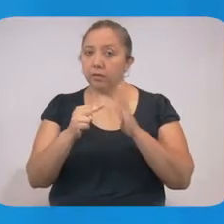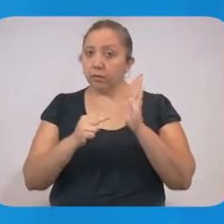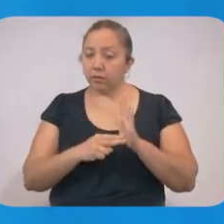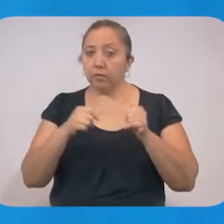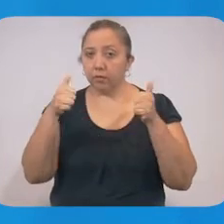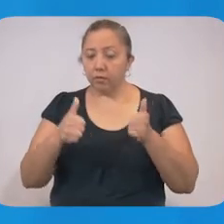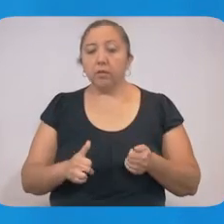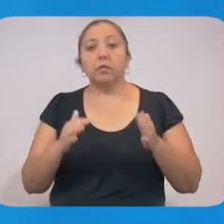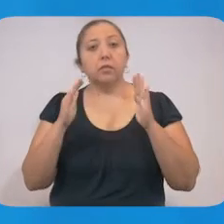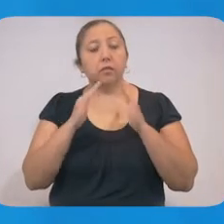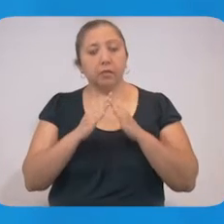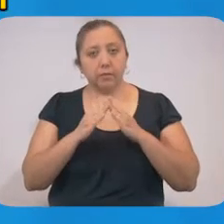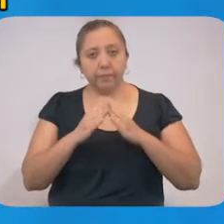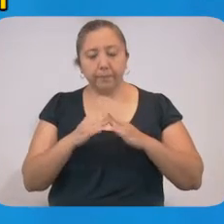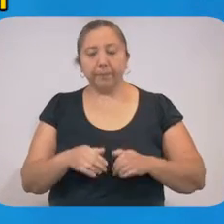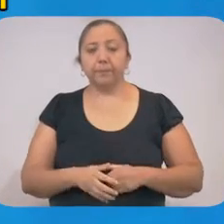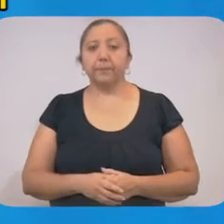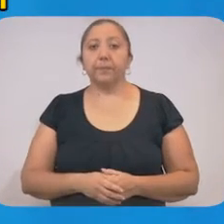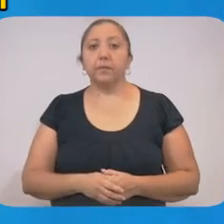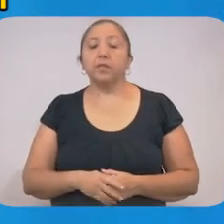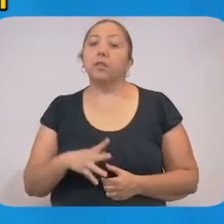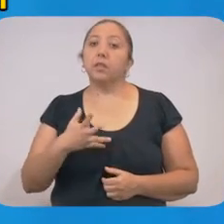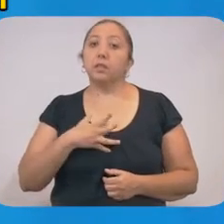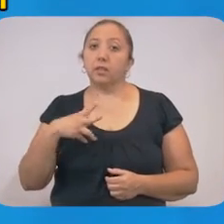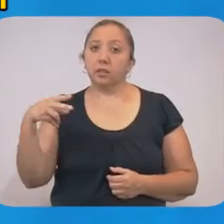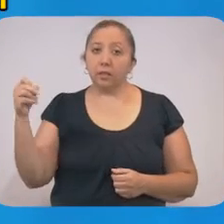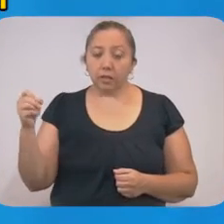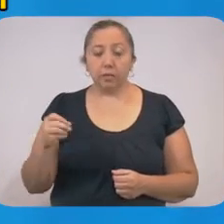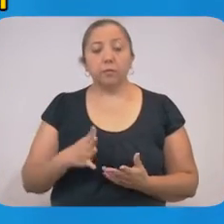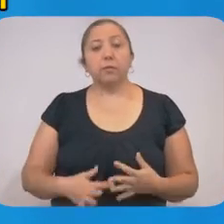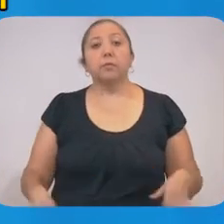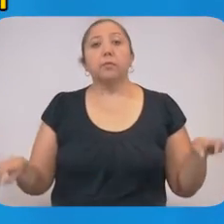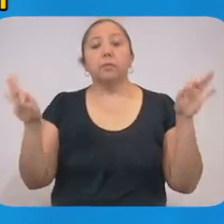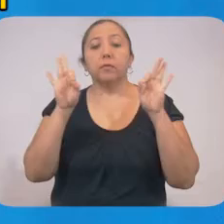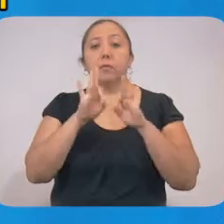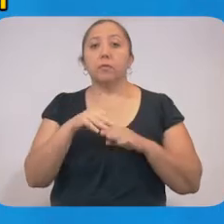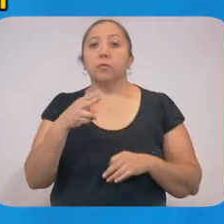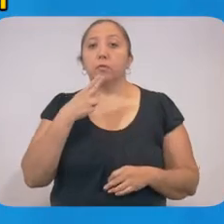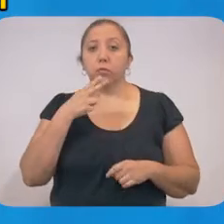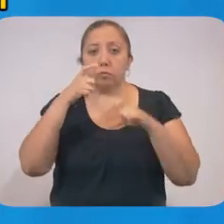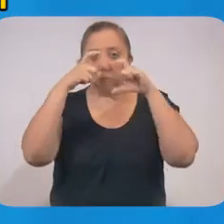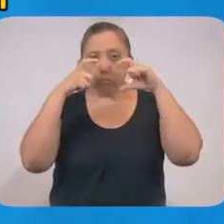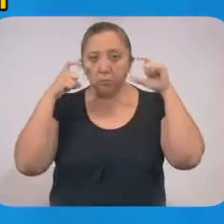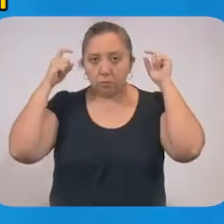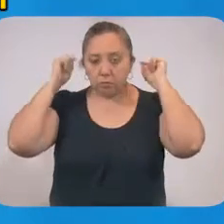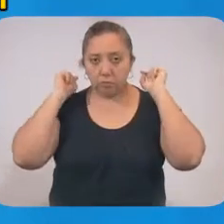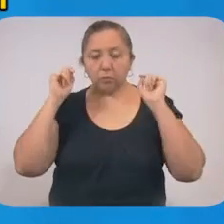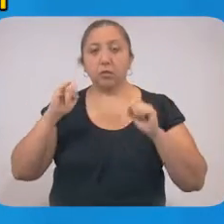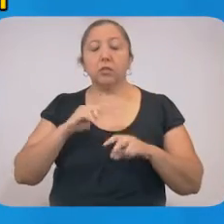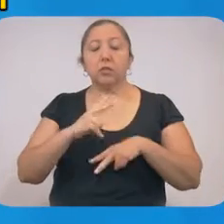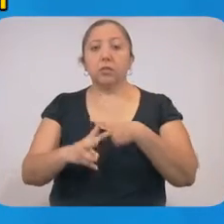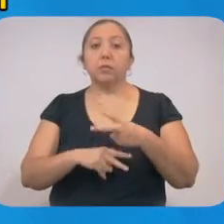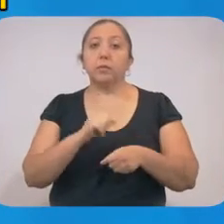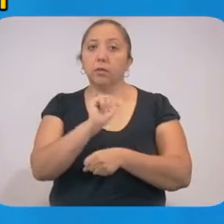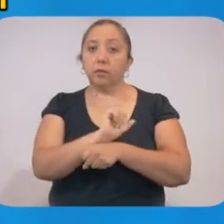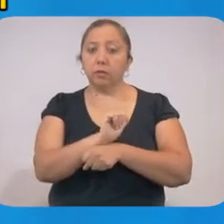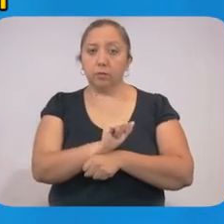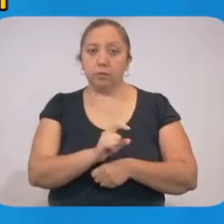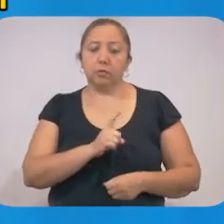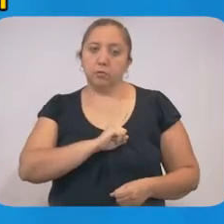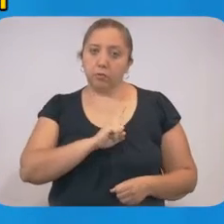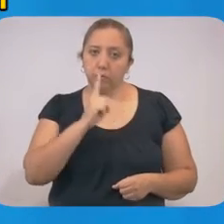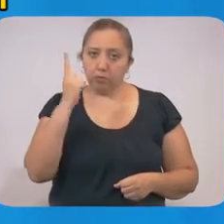a quedarse en sus casas. Los que tienen que salir de manera indispensable tienen que usar el cubrebocas y si se transportan en